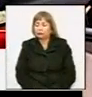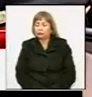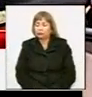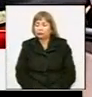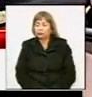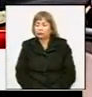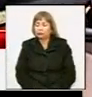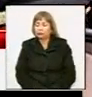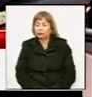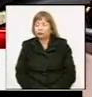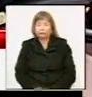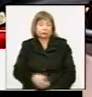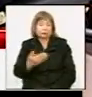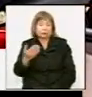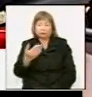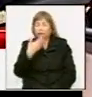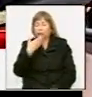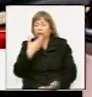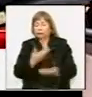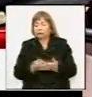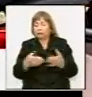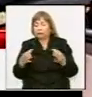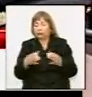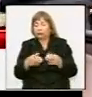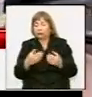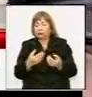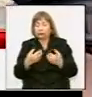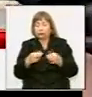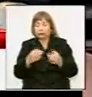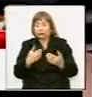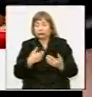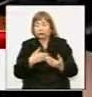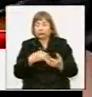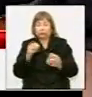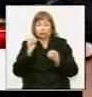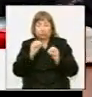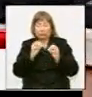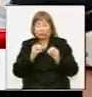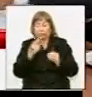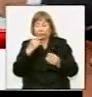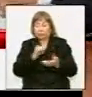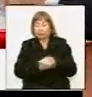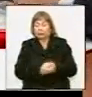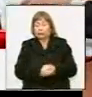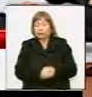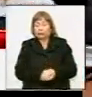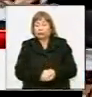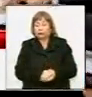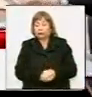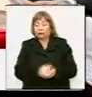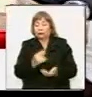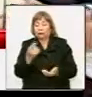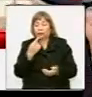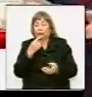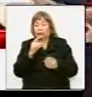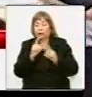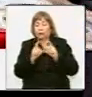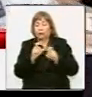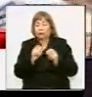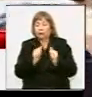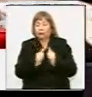Bien, gracias, señores congresistas. También quisiera aprovechar este espacio para hacer una sola